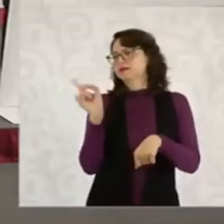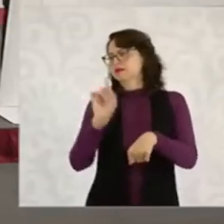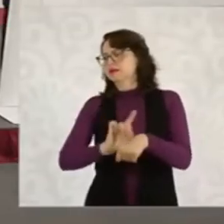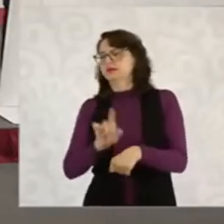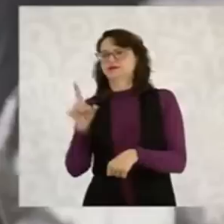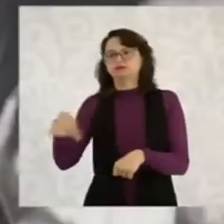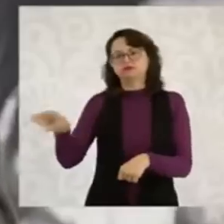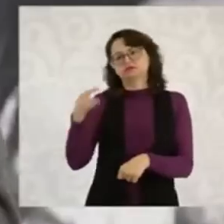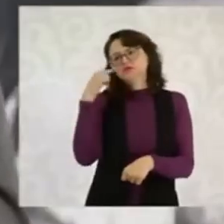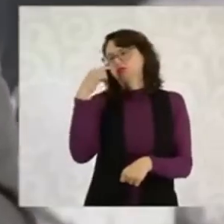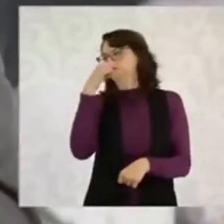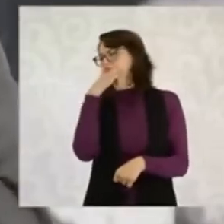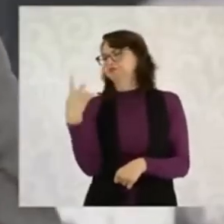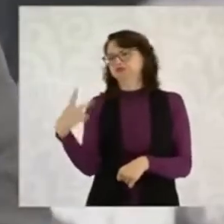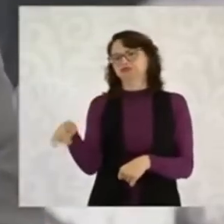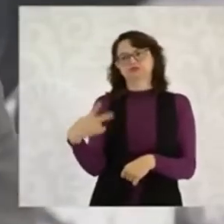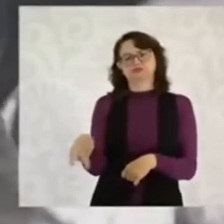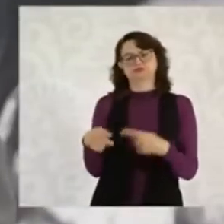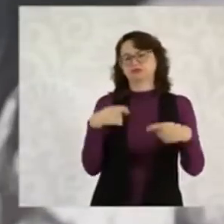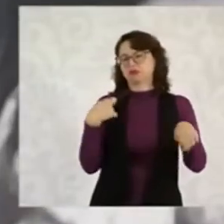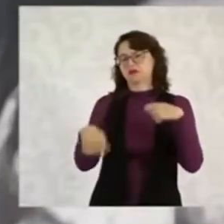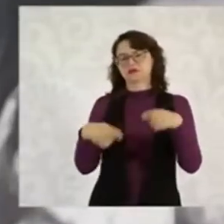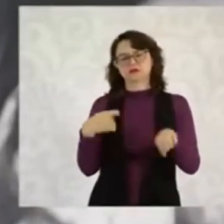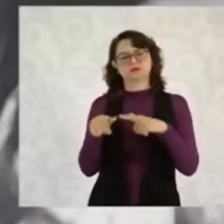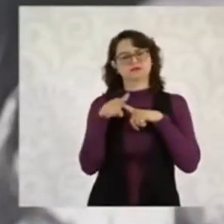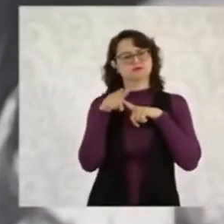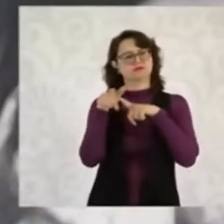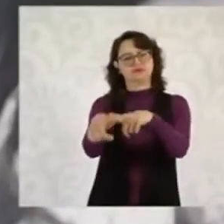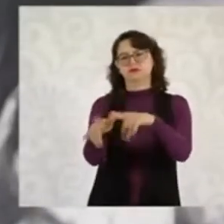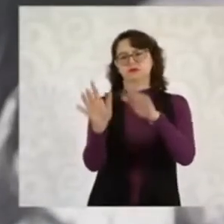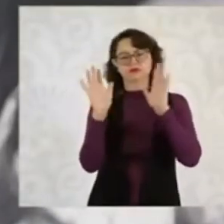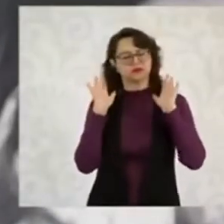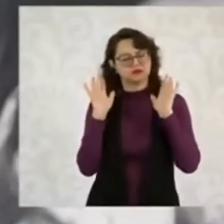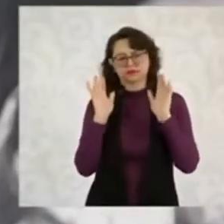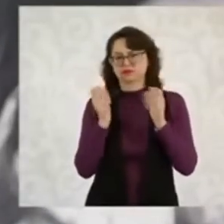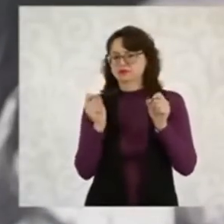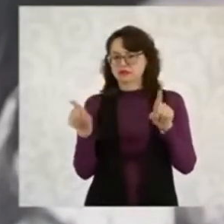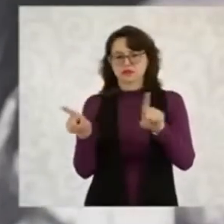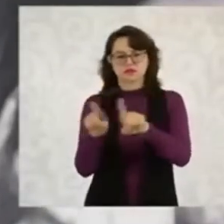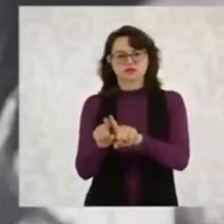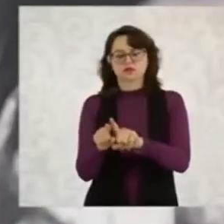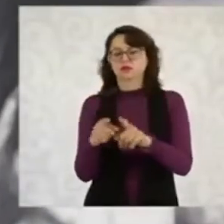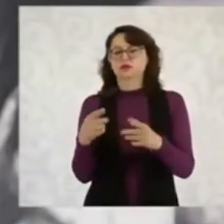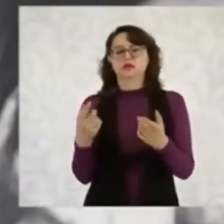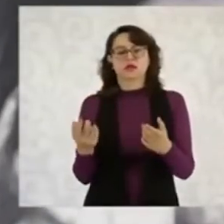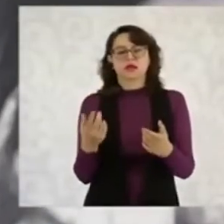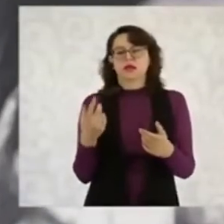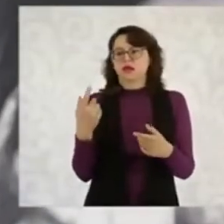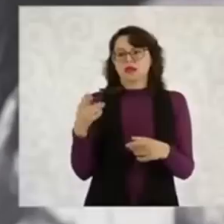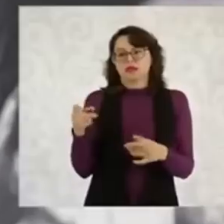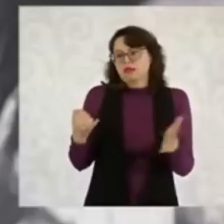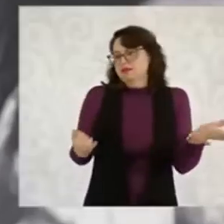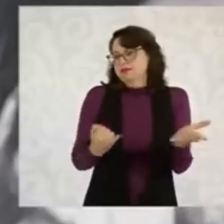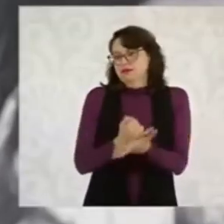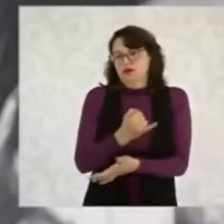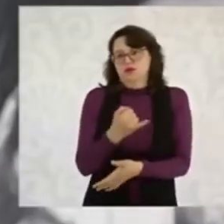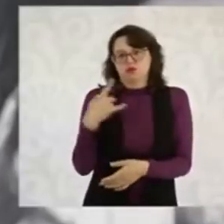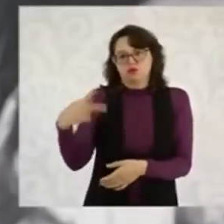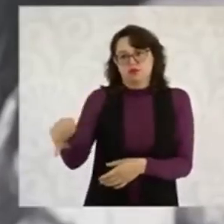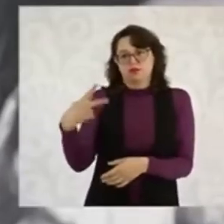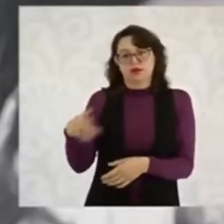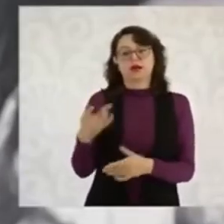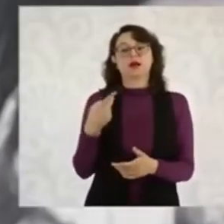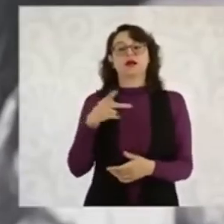los trabajadores. En ese sentido se mantiene el esquema de flexibilidad en el trabajo, conservan su autonomía, pero además ahora lo